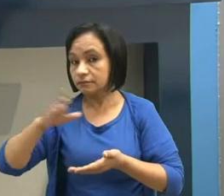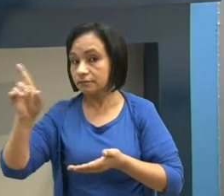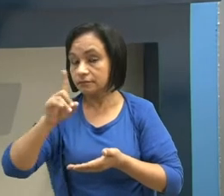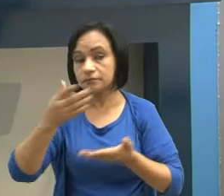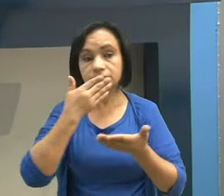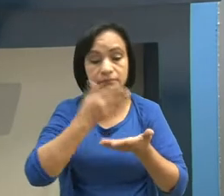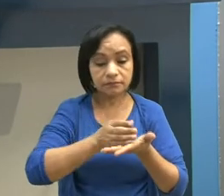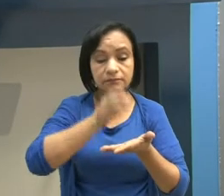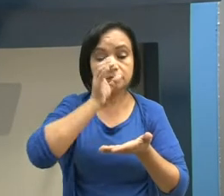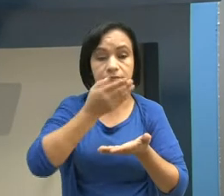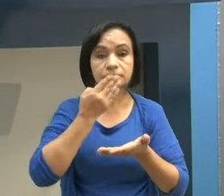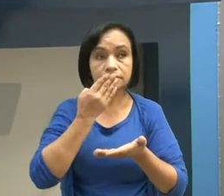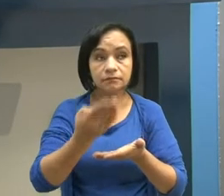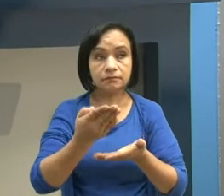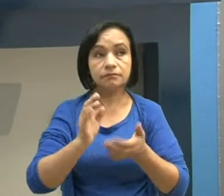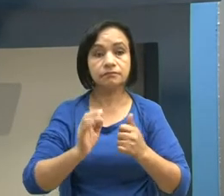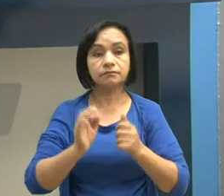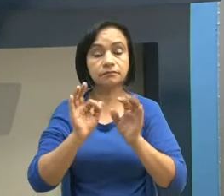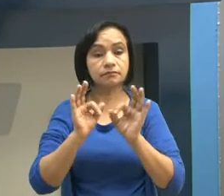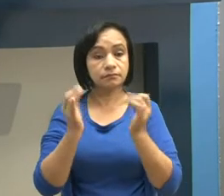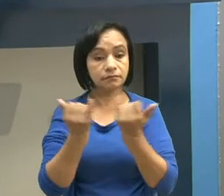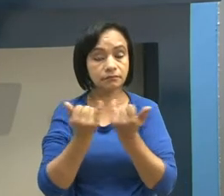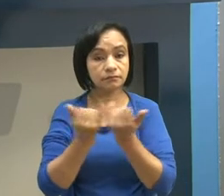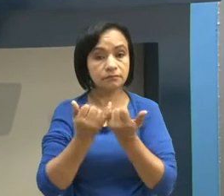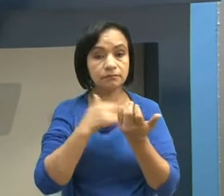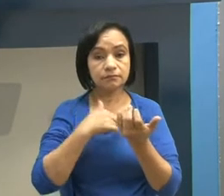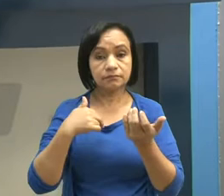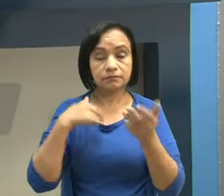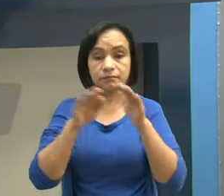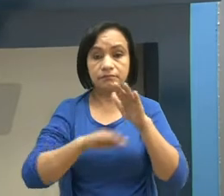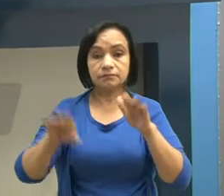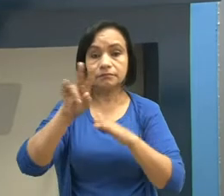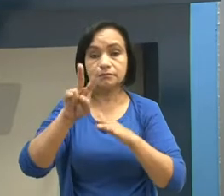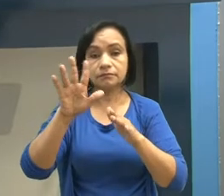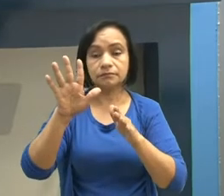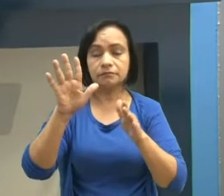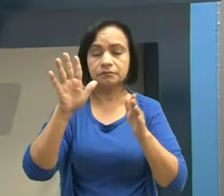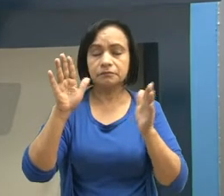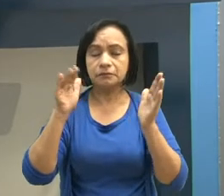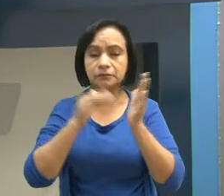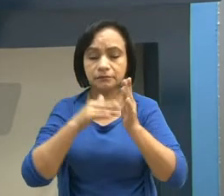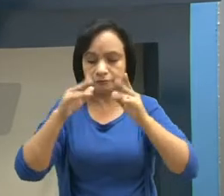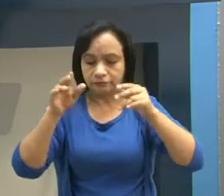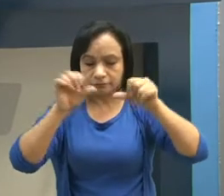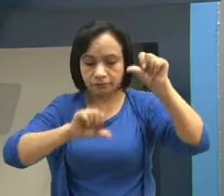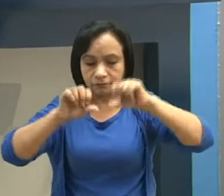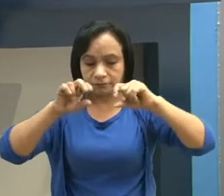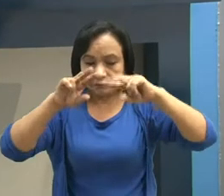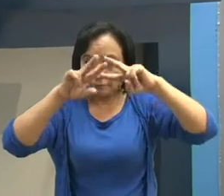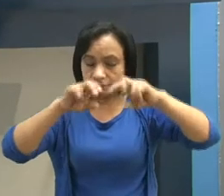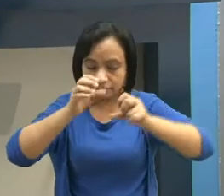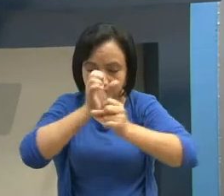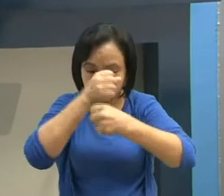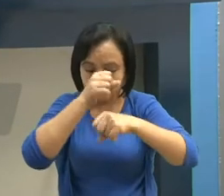de mucha calidad. Y además, a la par de esto, realizar más de 25.000 análisis de calidad de agua en más de 612 pozos a